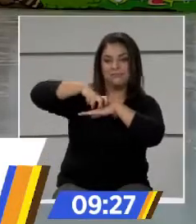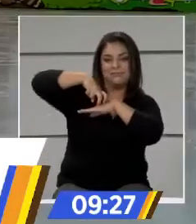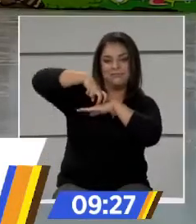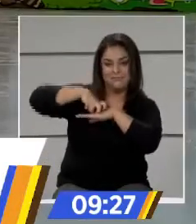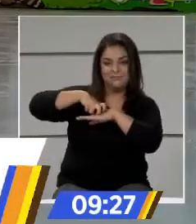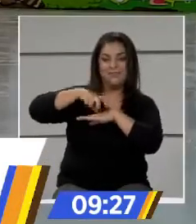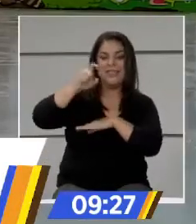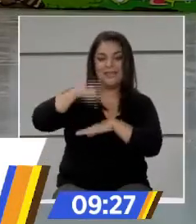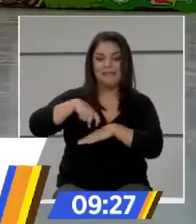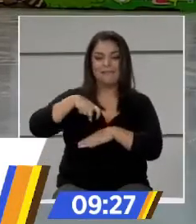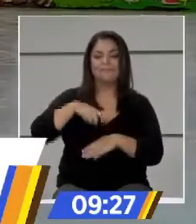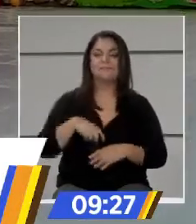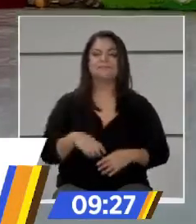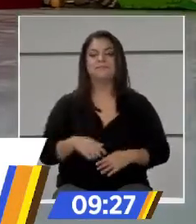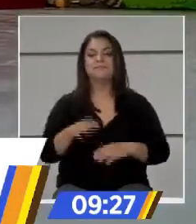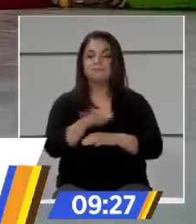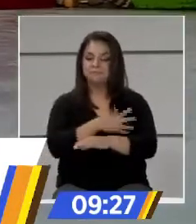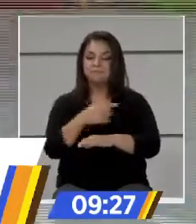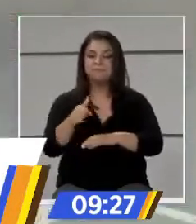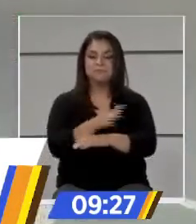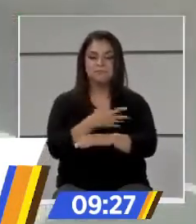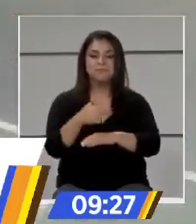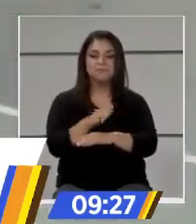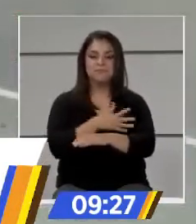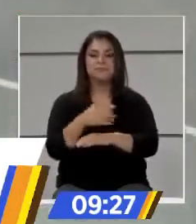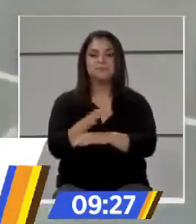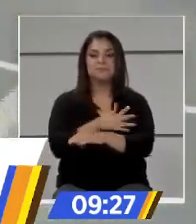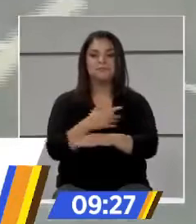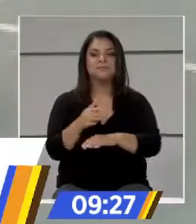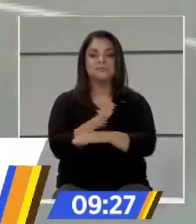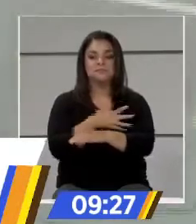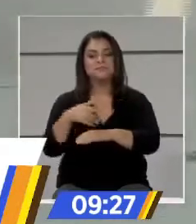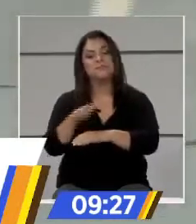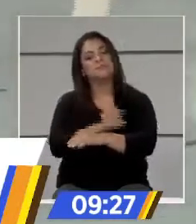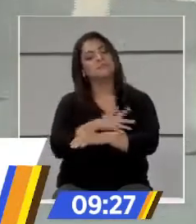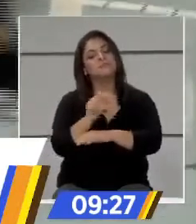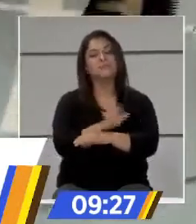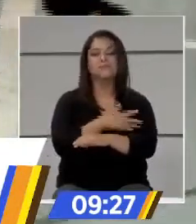cuclillas. En cuclillas agachadito,